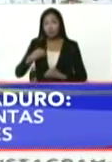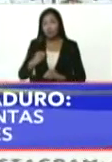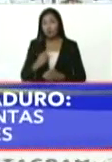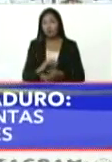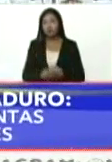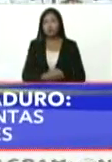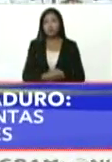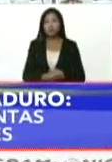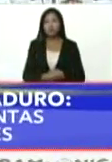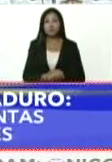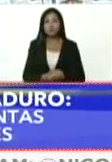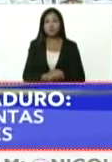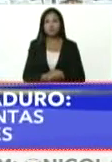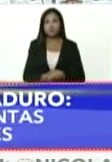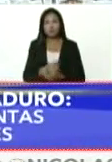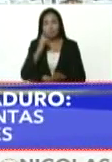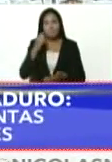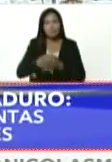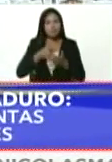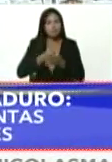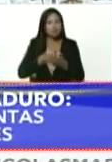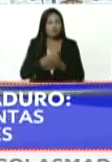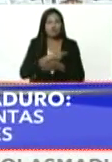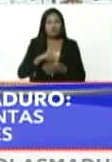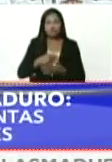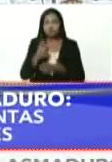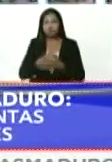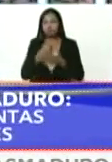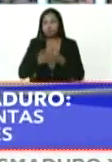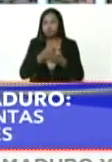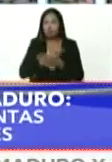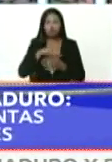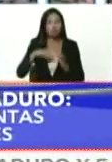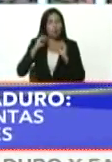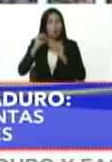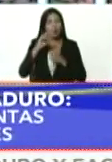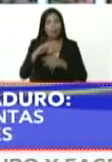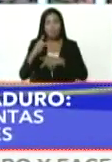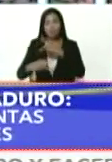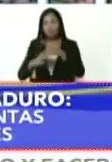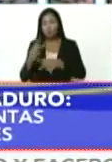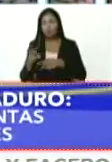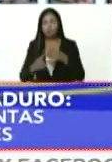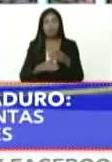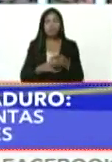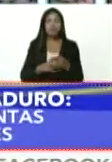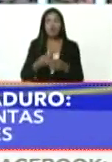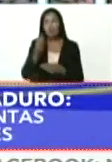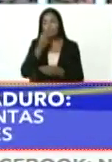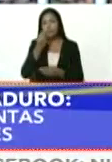coherentes, perseverantes y empeñados para lograrlo, producir alimentos.